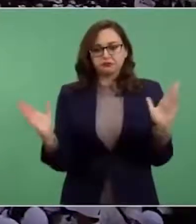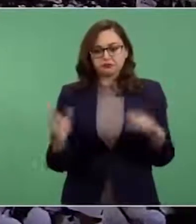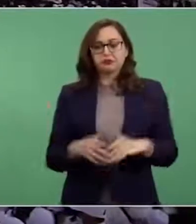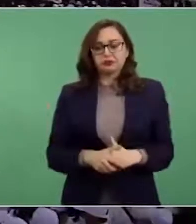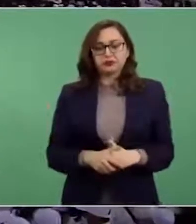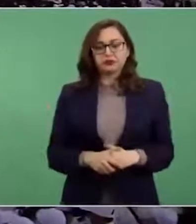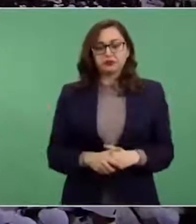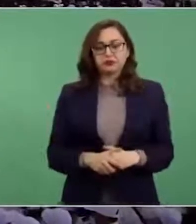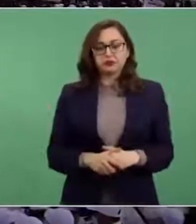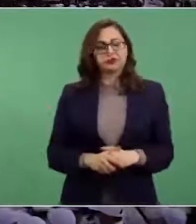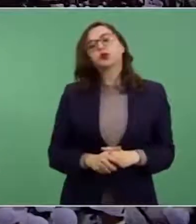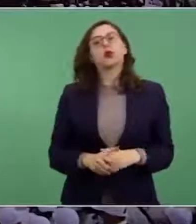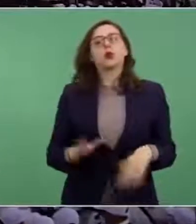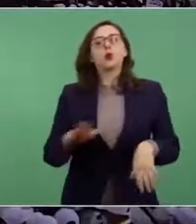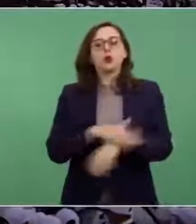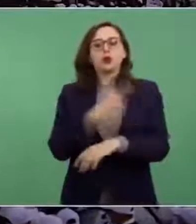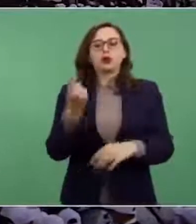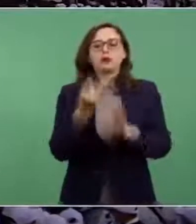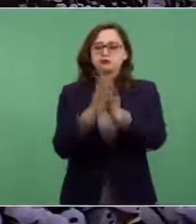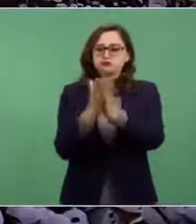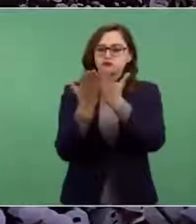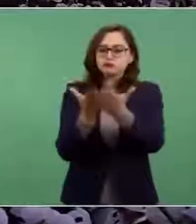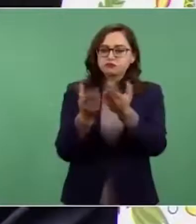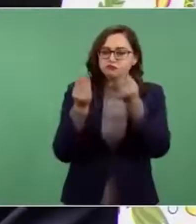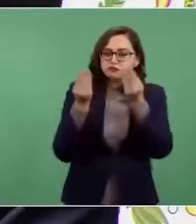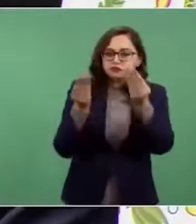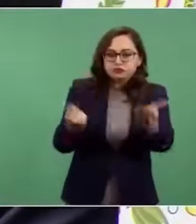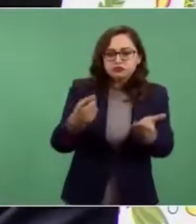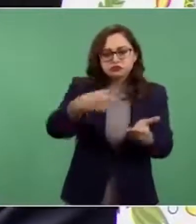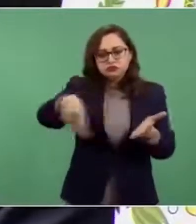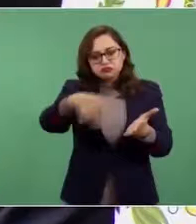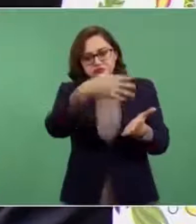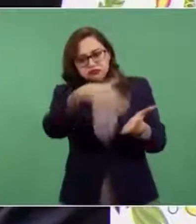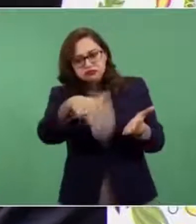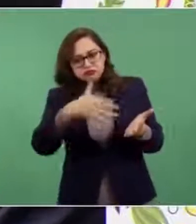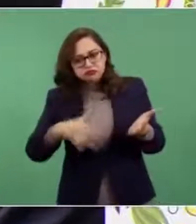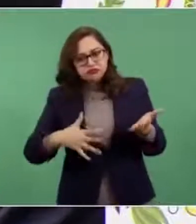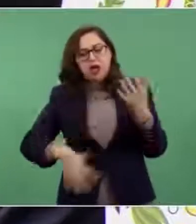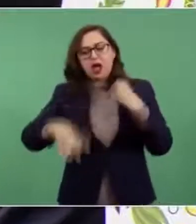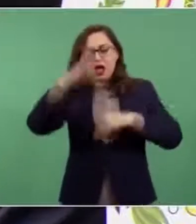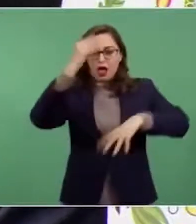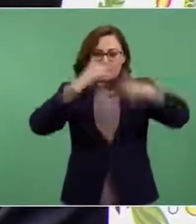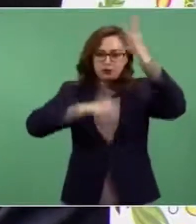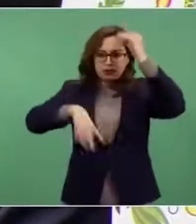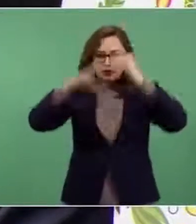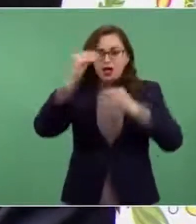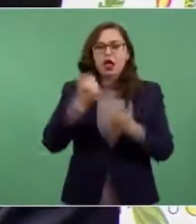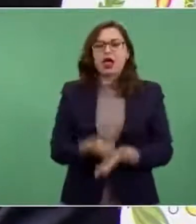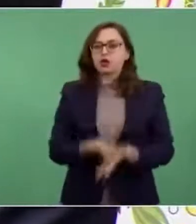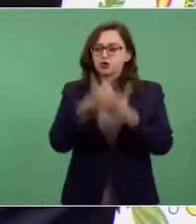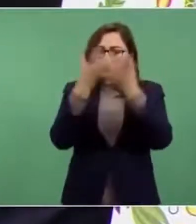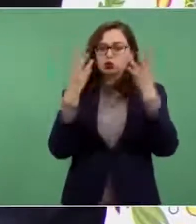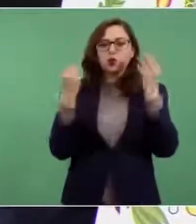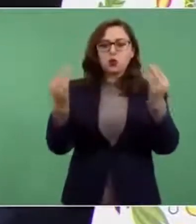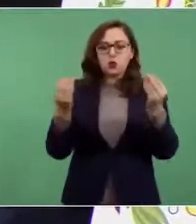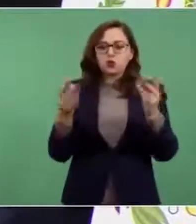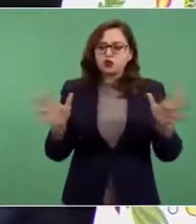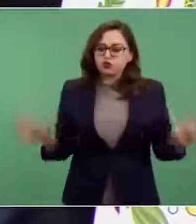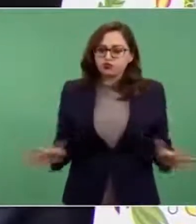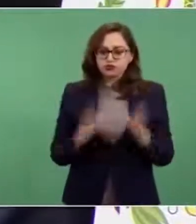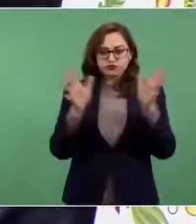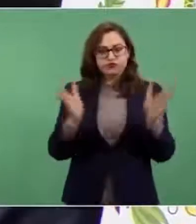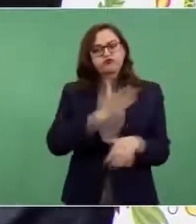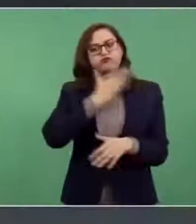porque la lectura ayuda mucho, el fomento a la lectura, que a cada uno